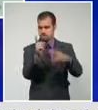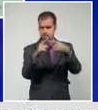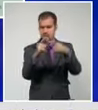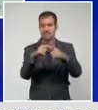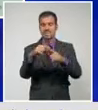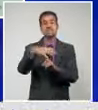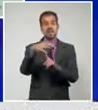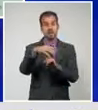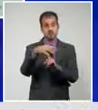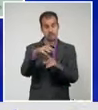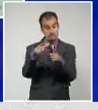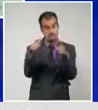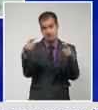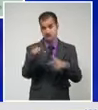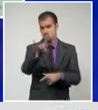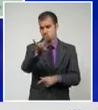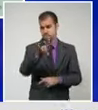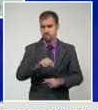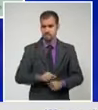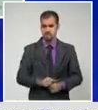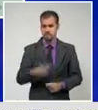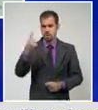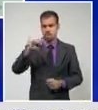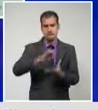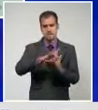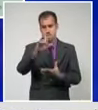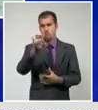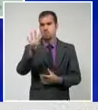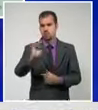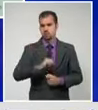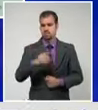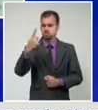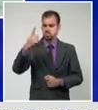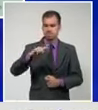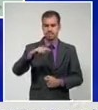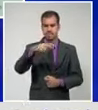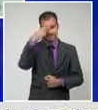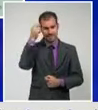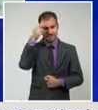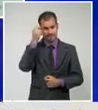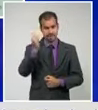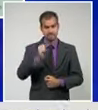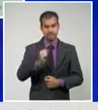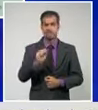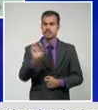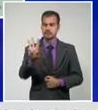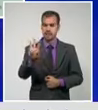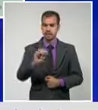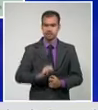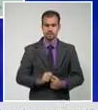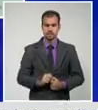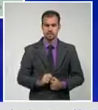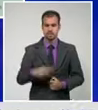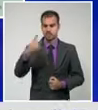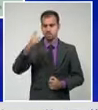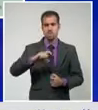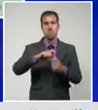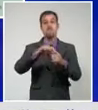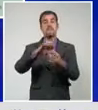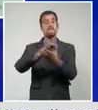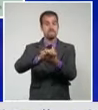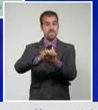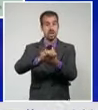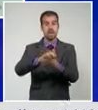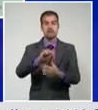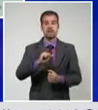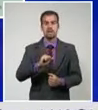número ayer, 9, Mariel 4, San Antonio de los Baños 3, Guira de Melena,